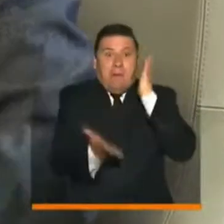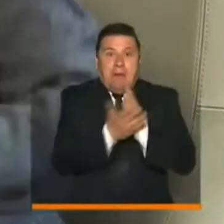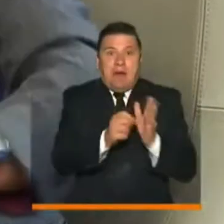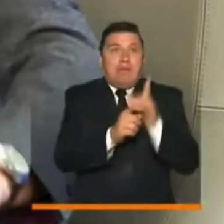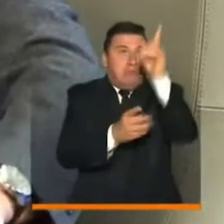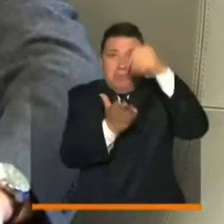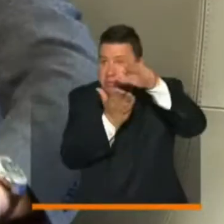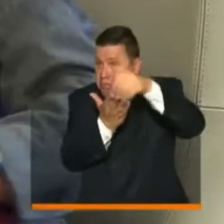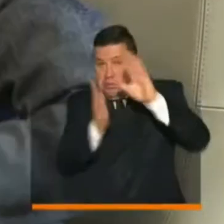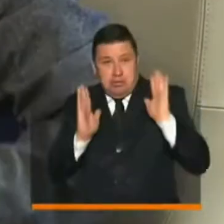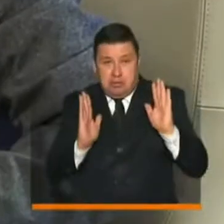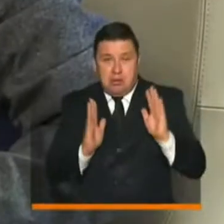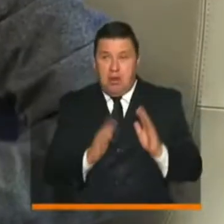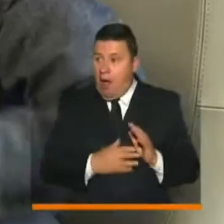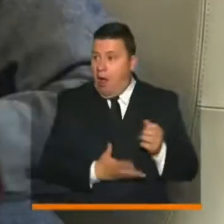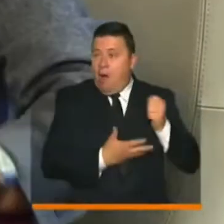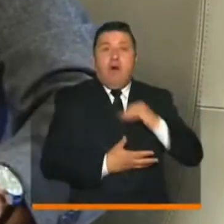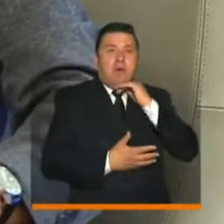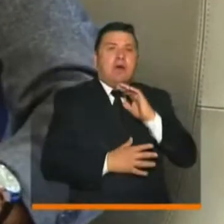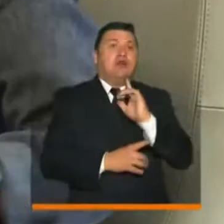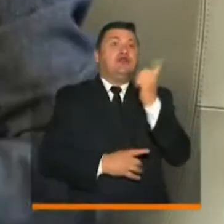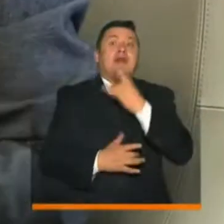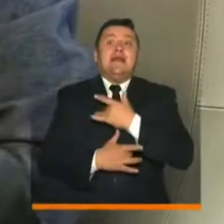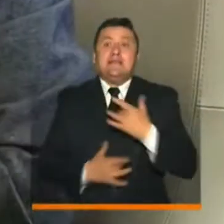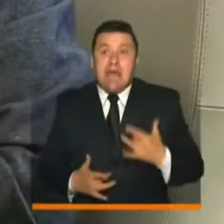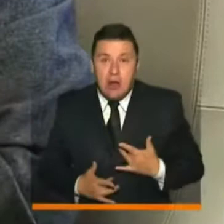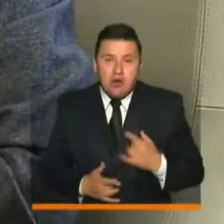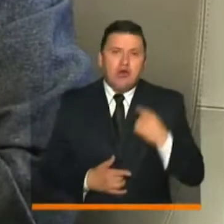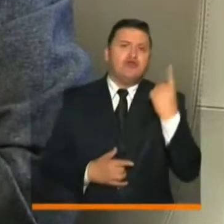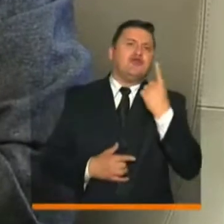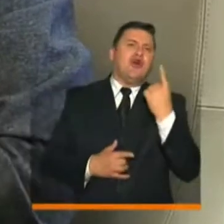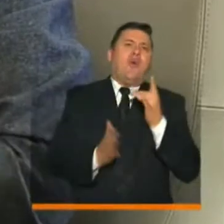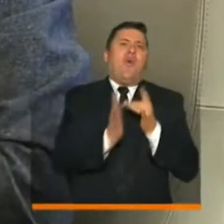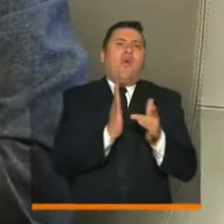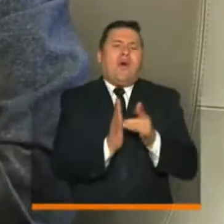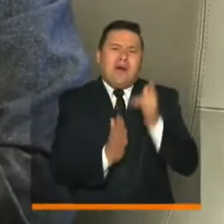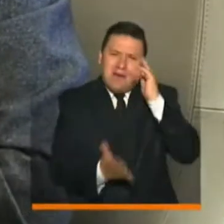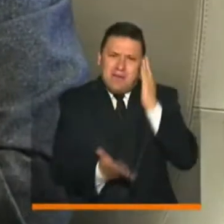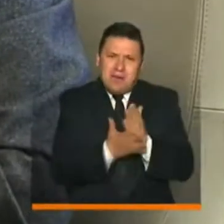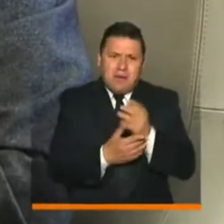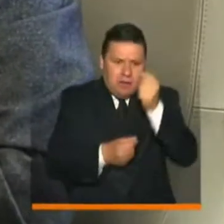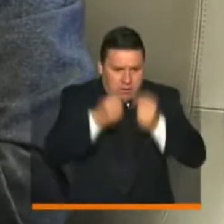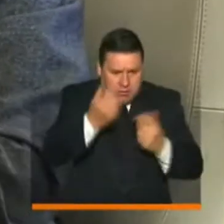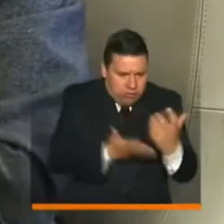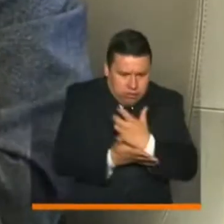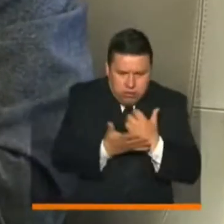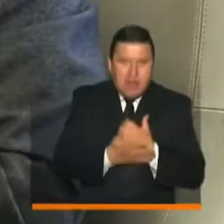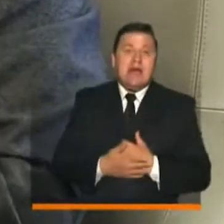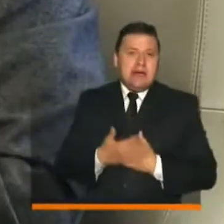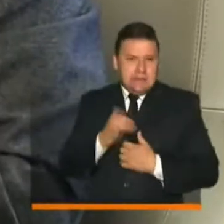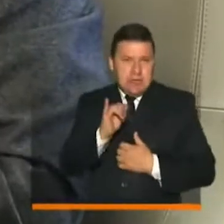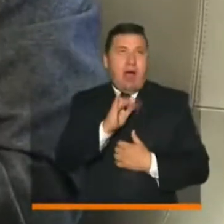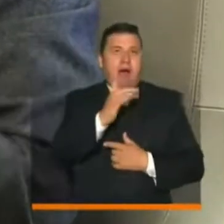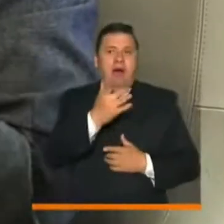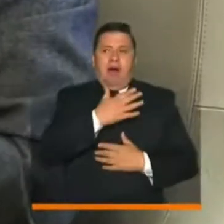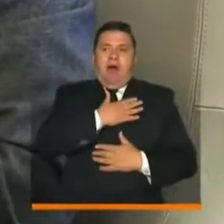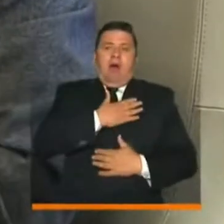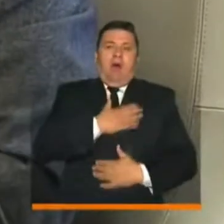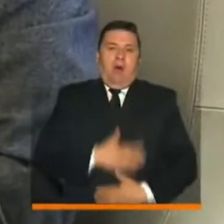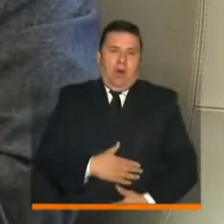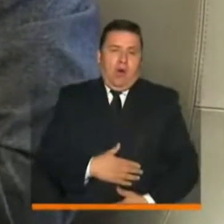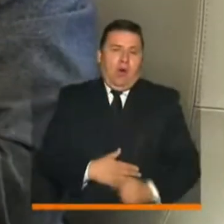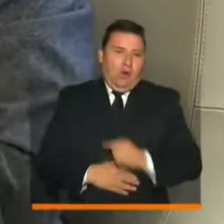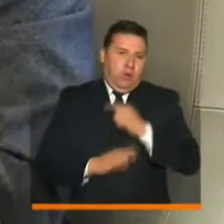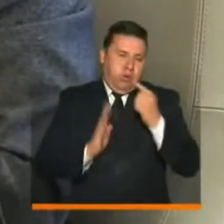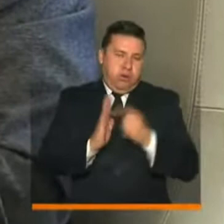emergencia, y no solo para atender la emergencia en salud, sino para atender la emergencia por la caída de sus ingresos. Ahí estamos dando otro alivio